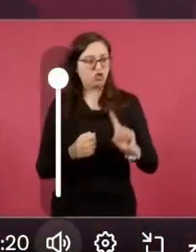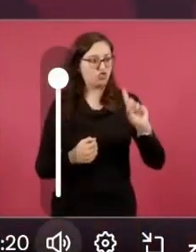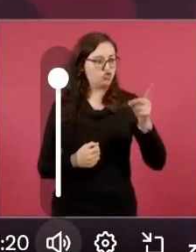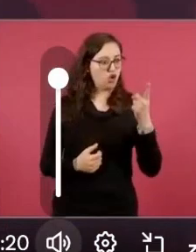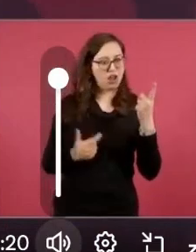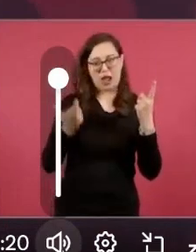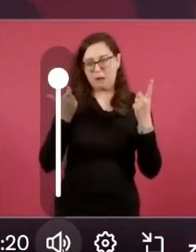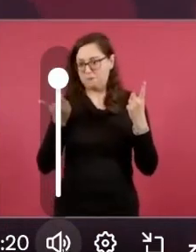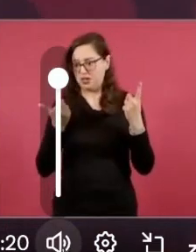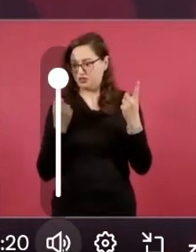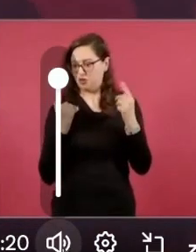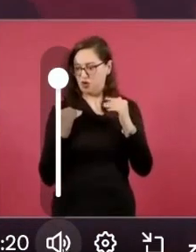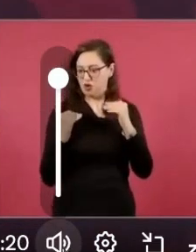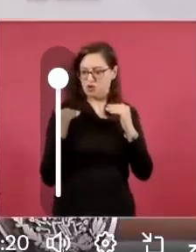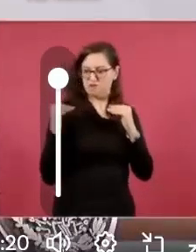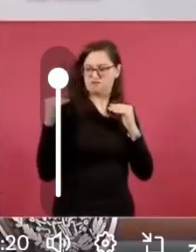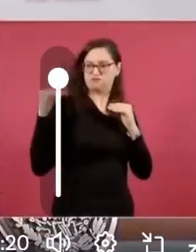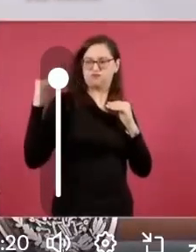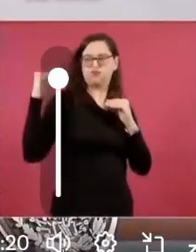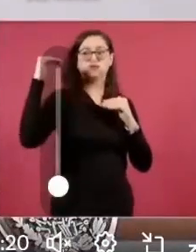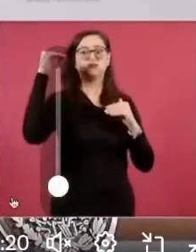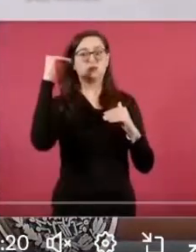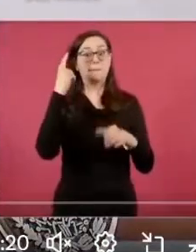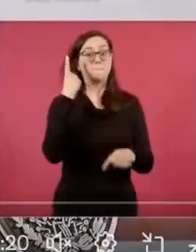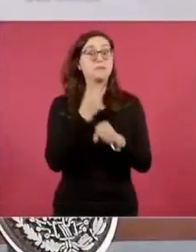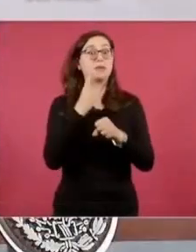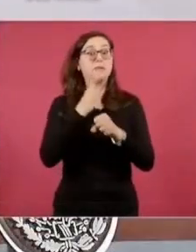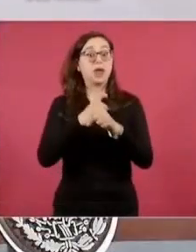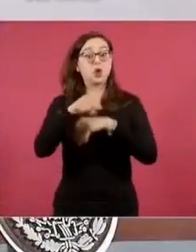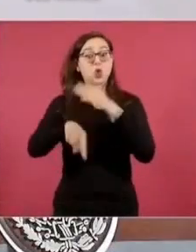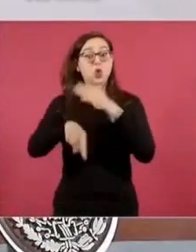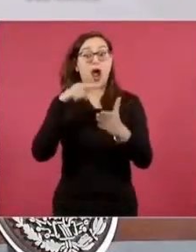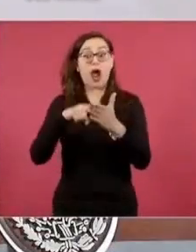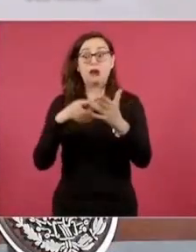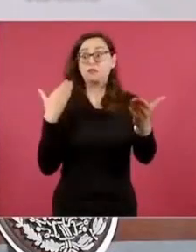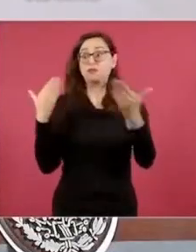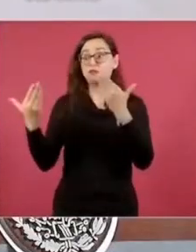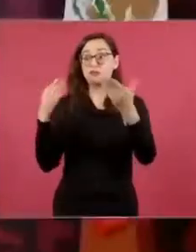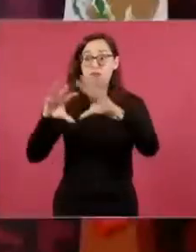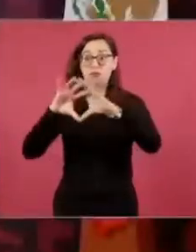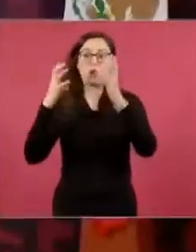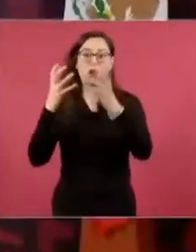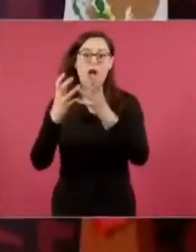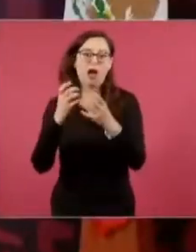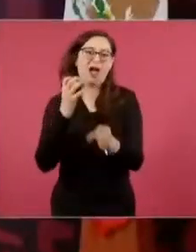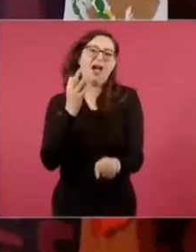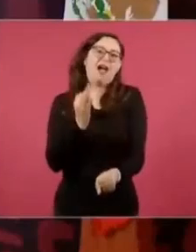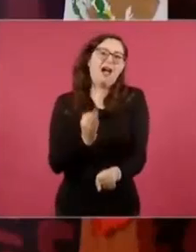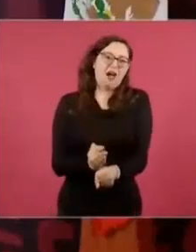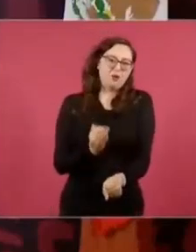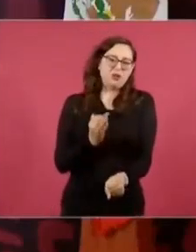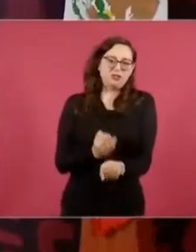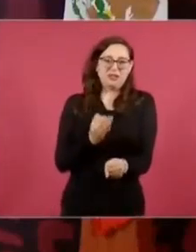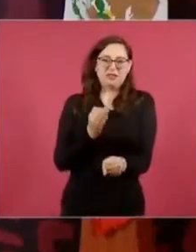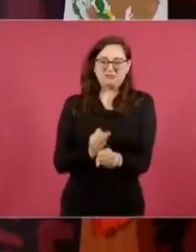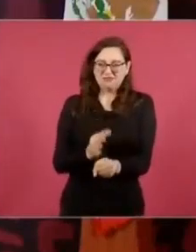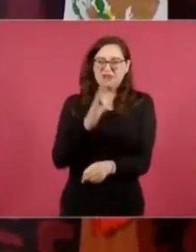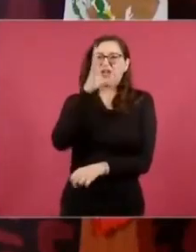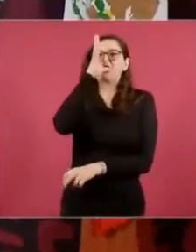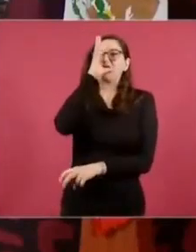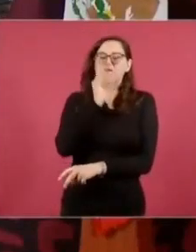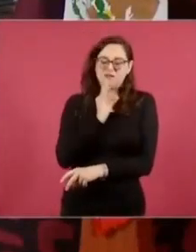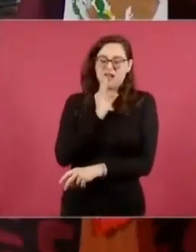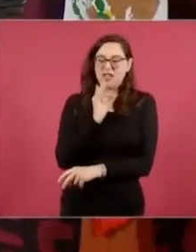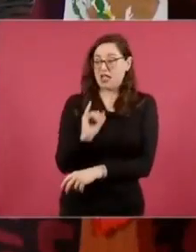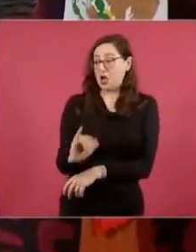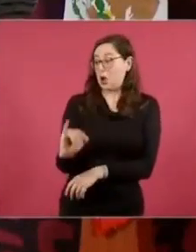fortalecimiento del peso con relación al Dólar Tania Villanueva Qué nos espera Cuál es el escenario que nos